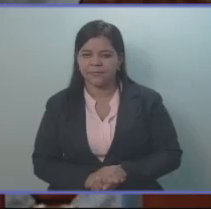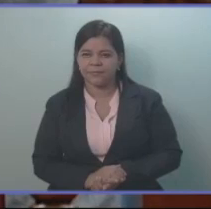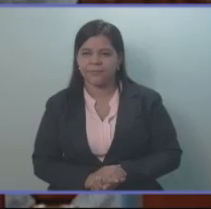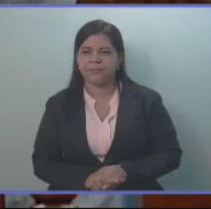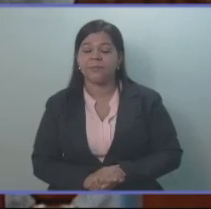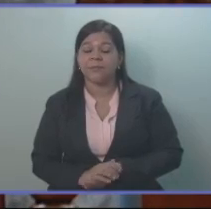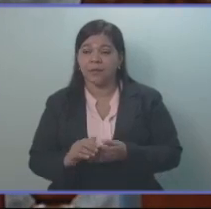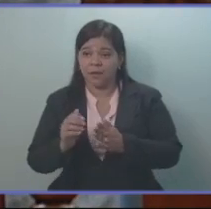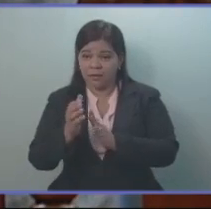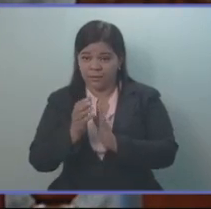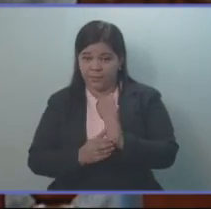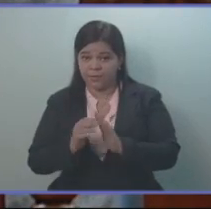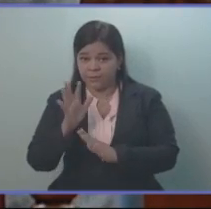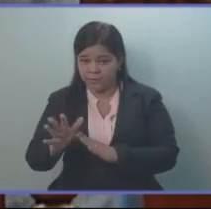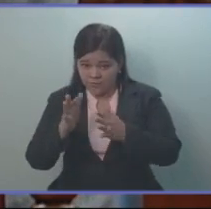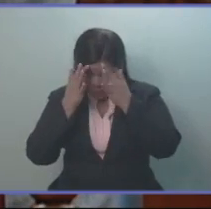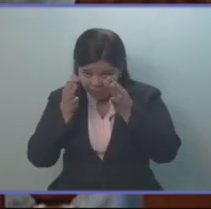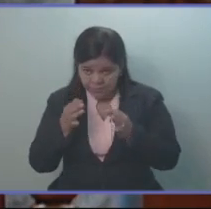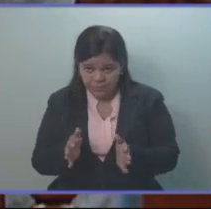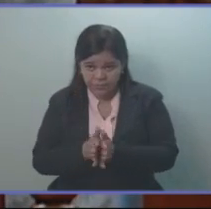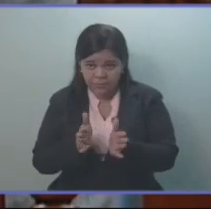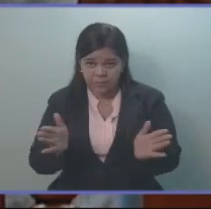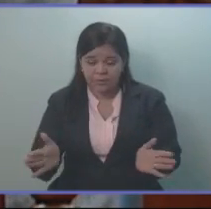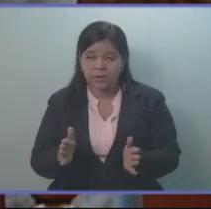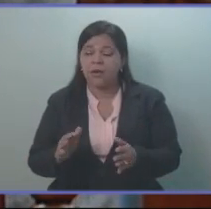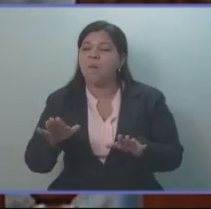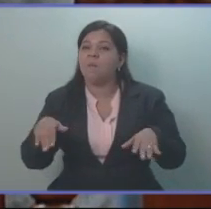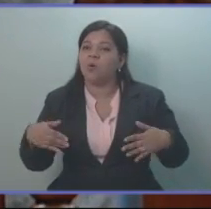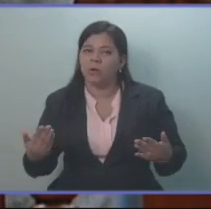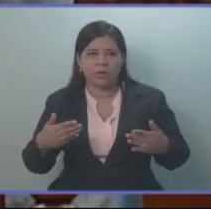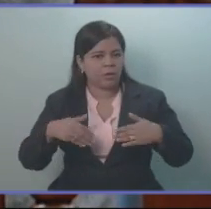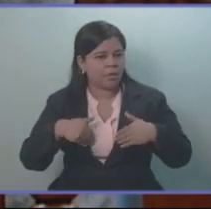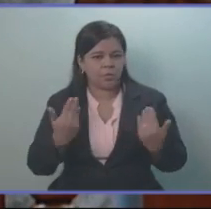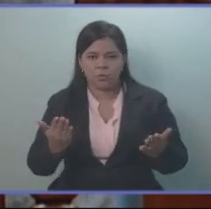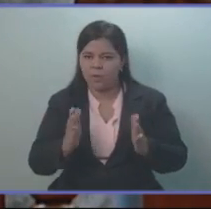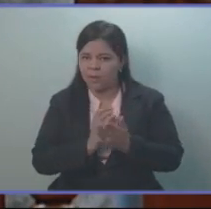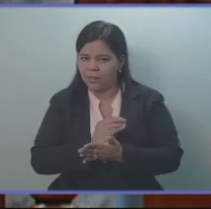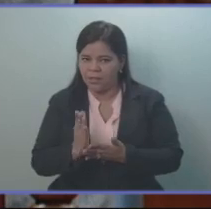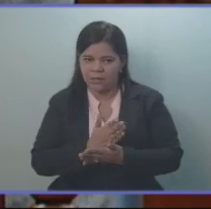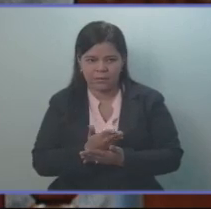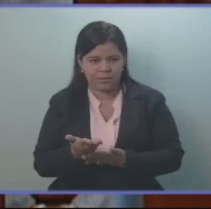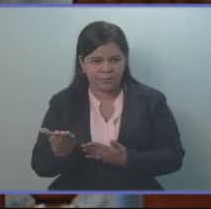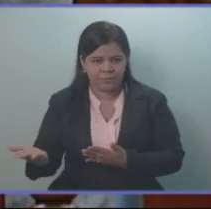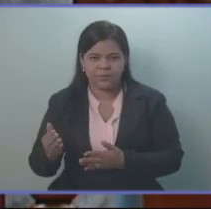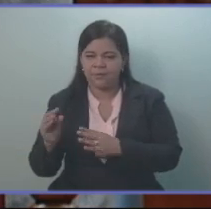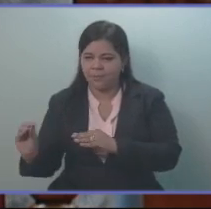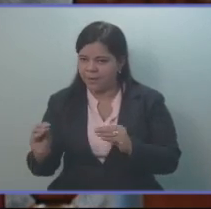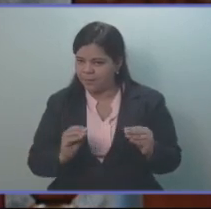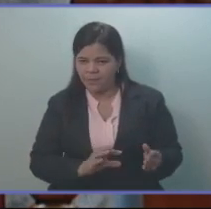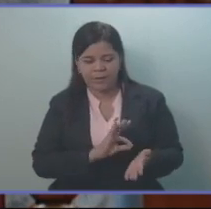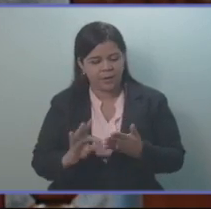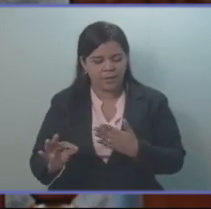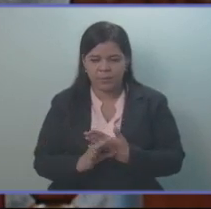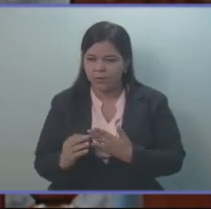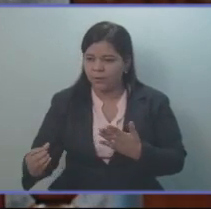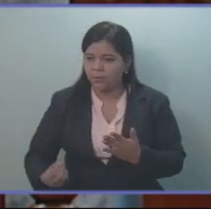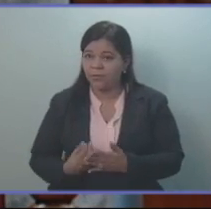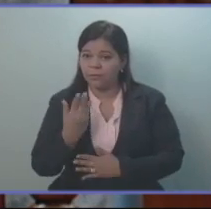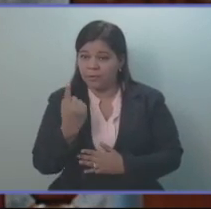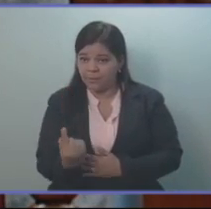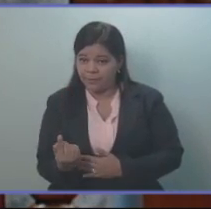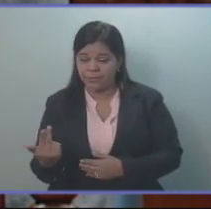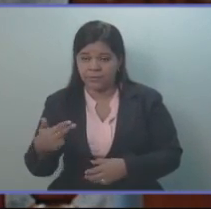Capítulo 5, disposiciones generales. Carencia de bienes. Artículo 21. Para aplicar el proyecto, los asociados